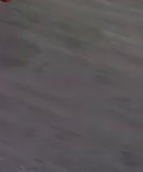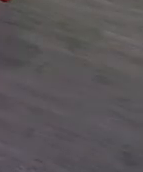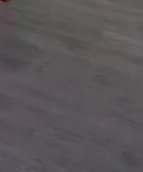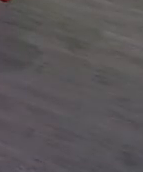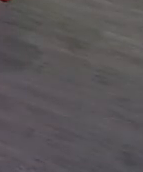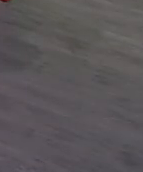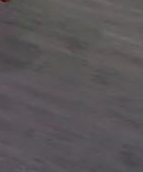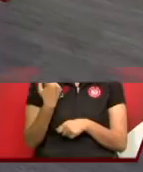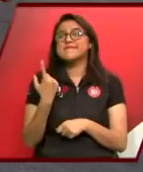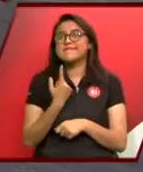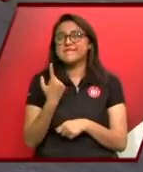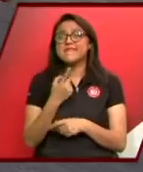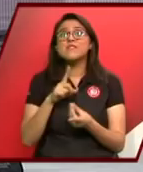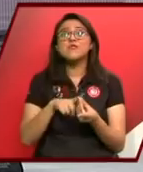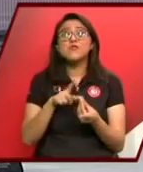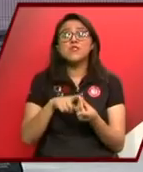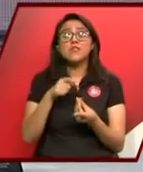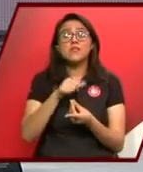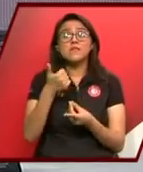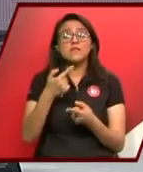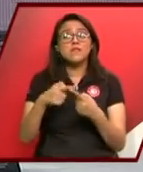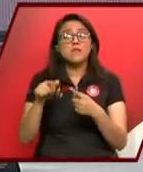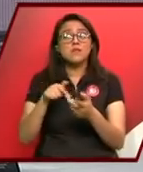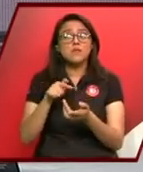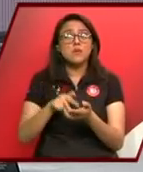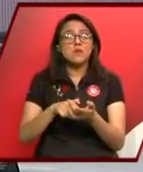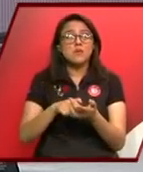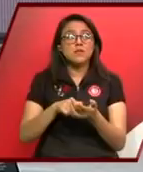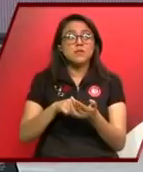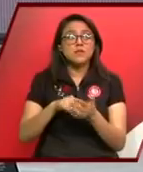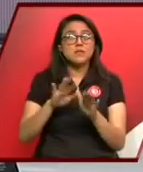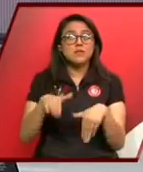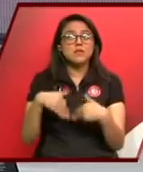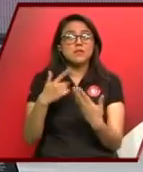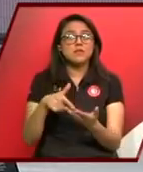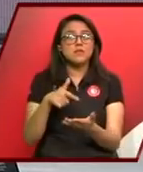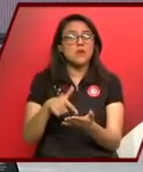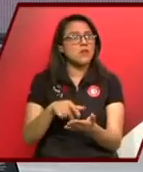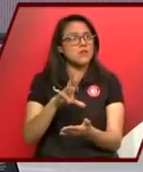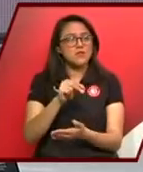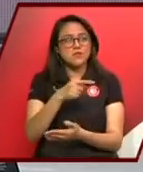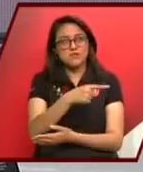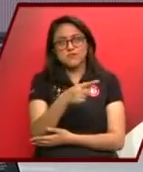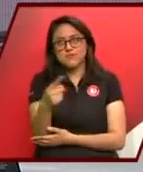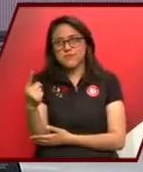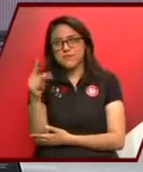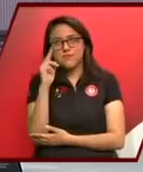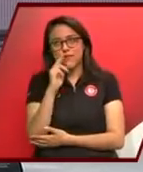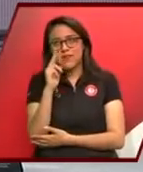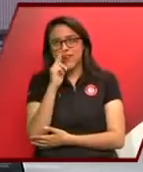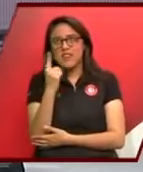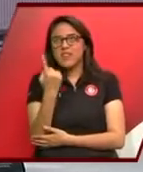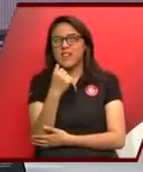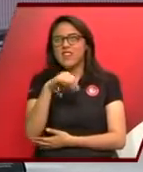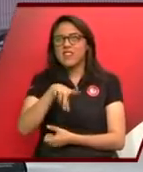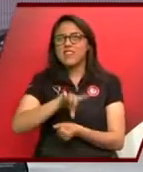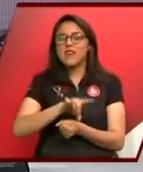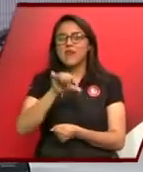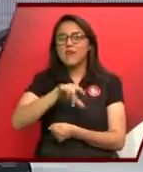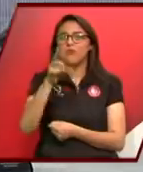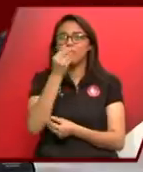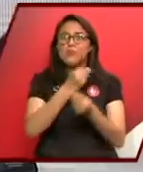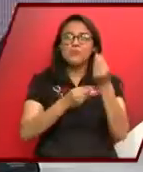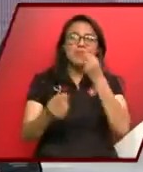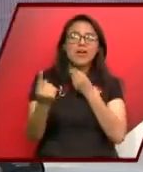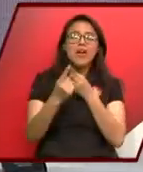ustedes, donde desde otra latitud, no con ustedes, veremos qué hay en el